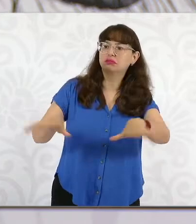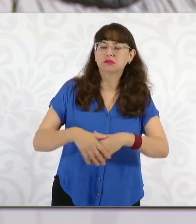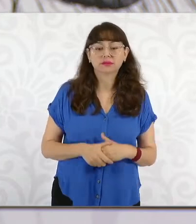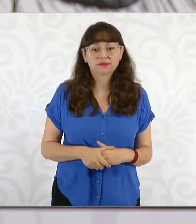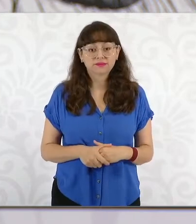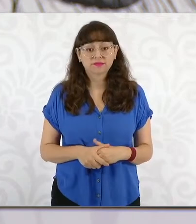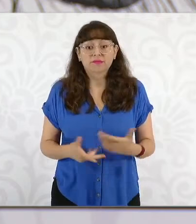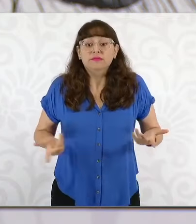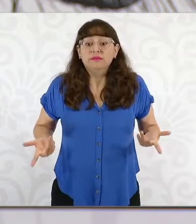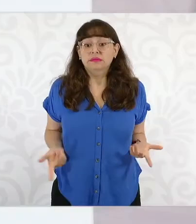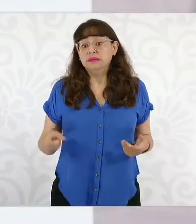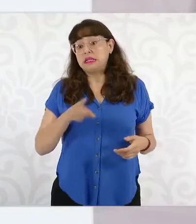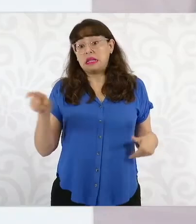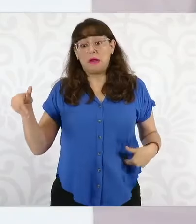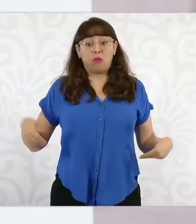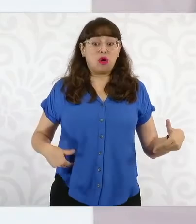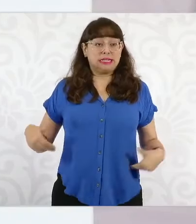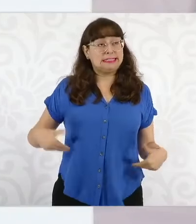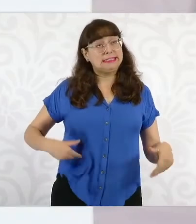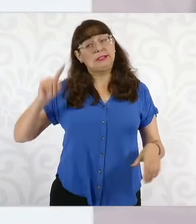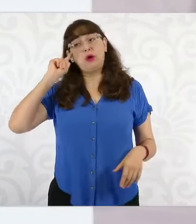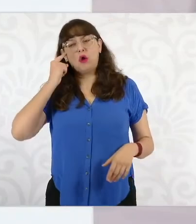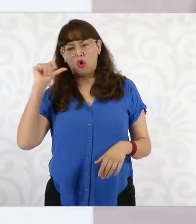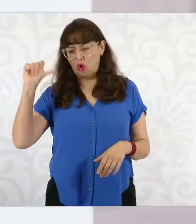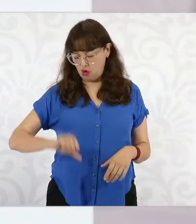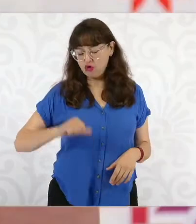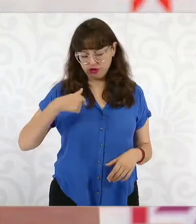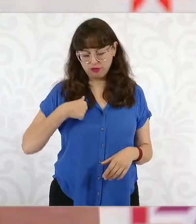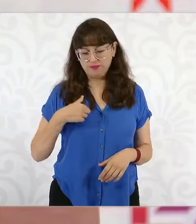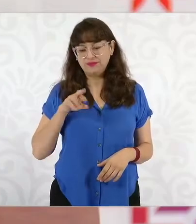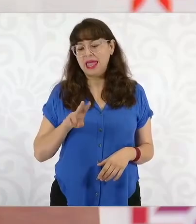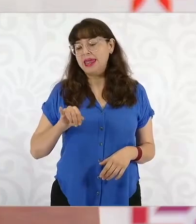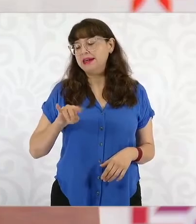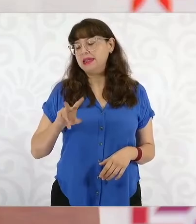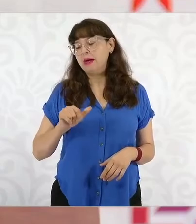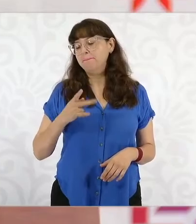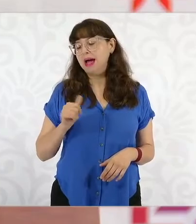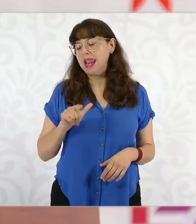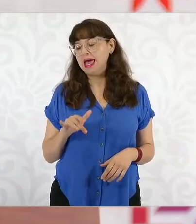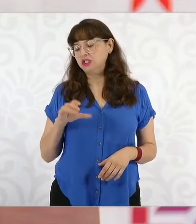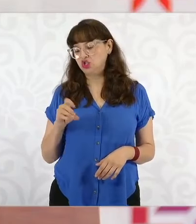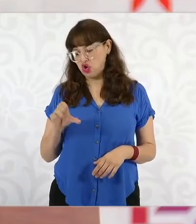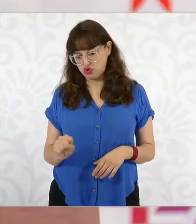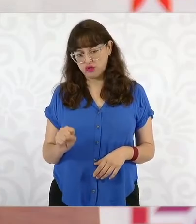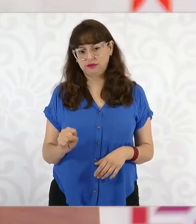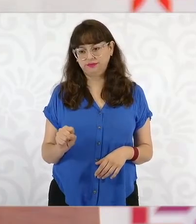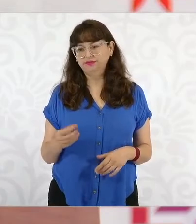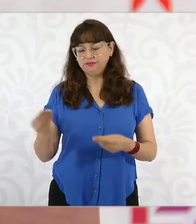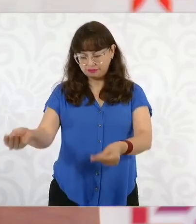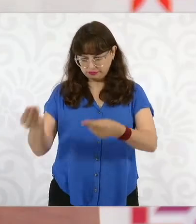Luego se molestan con nosotros. Hoy estaba leyendo Arriba Palacio, porque me lo pasan ahí en un